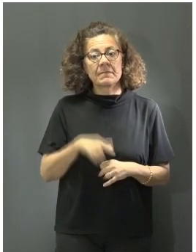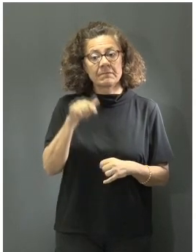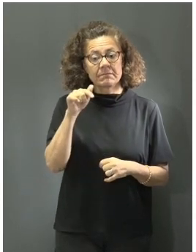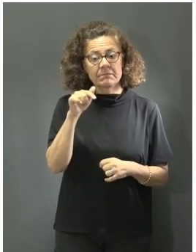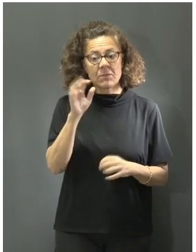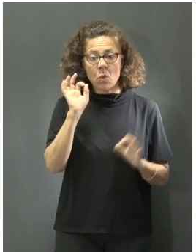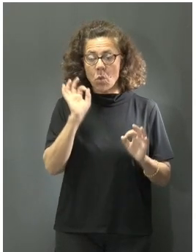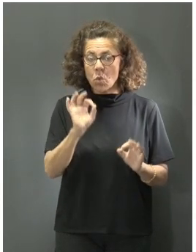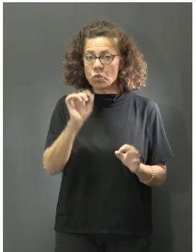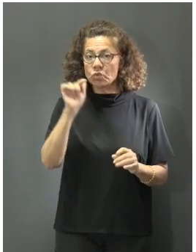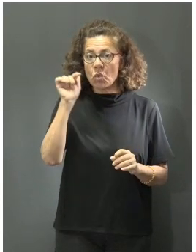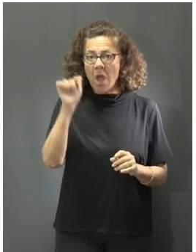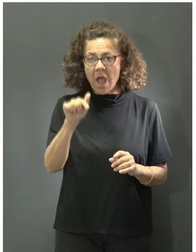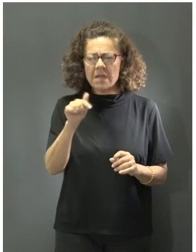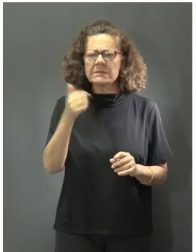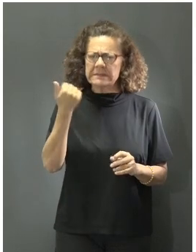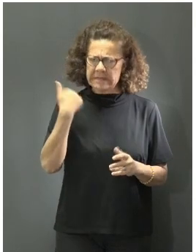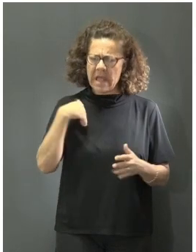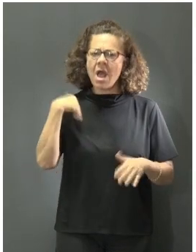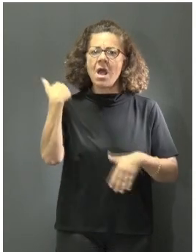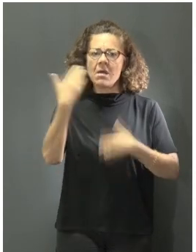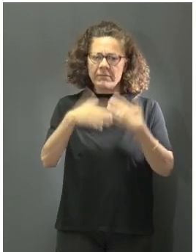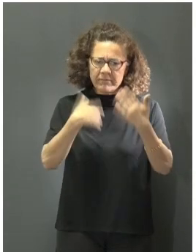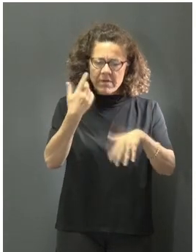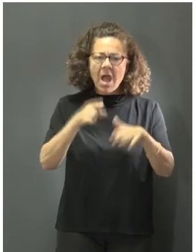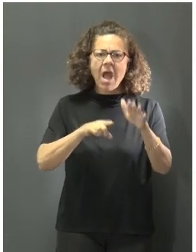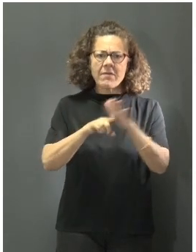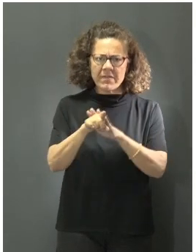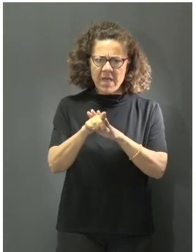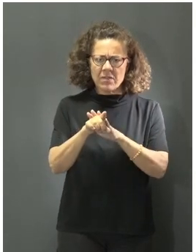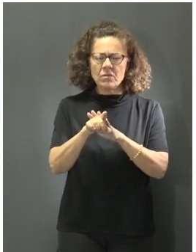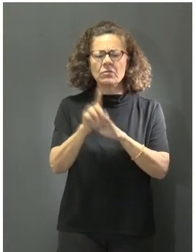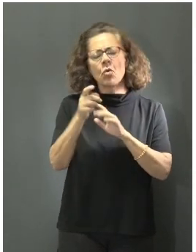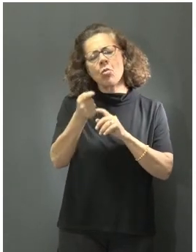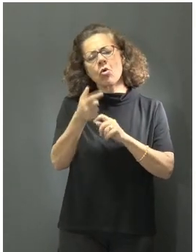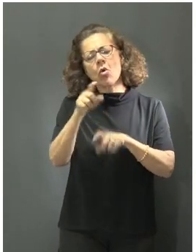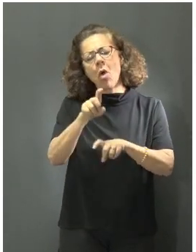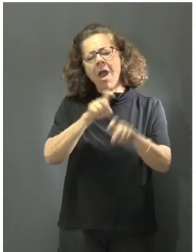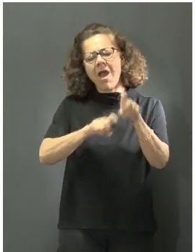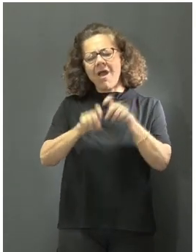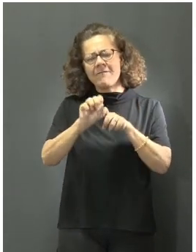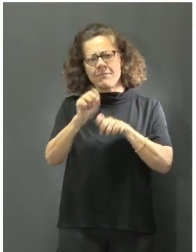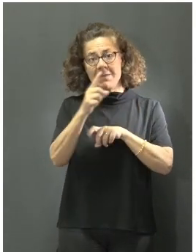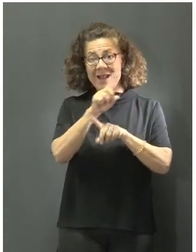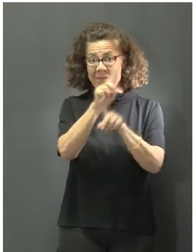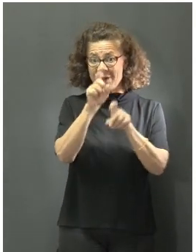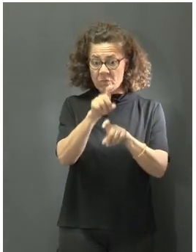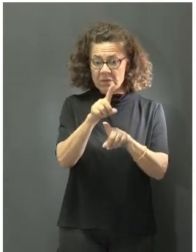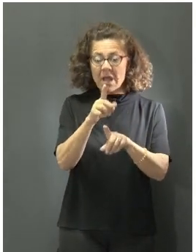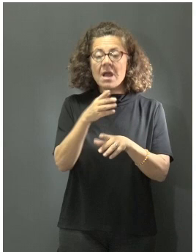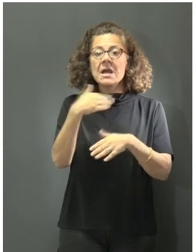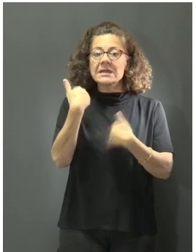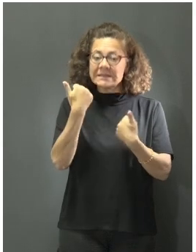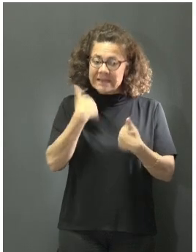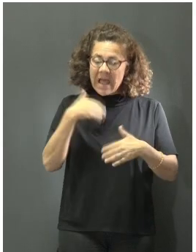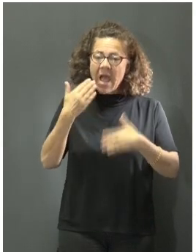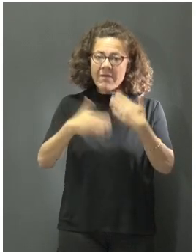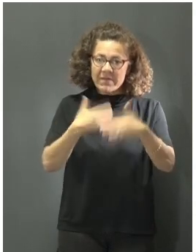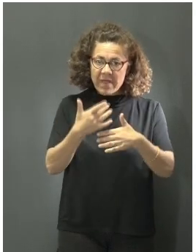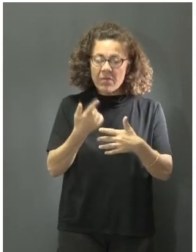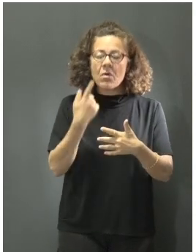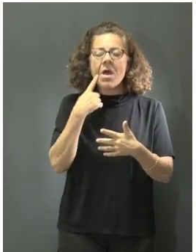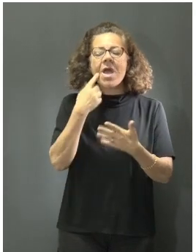ahí creo que hemos avanzado, un poco volviéndome a la primera pregunta, ¿no? Creo que hemos avanzado en pensar, primero que hay que